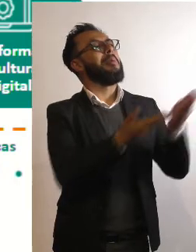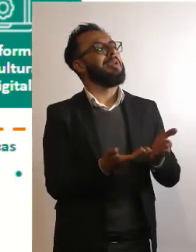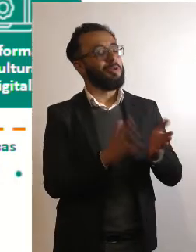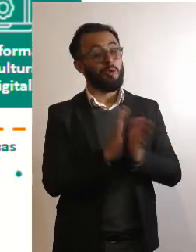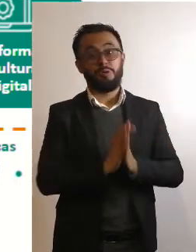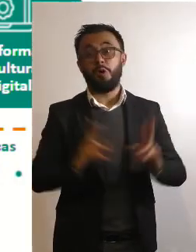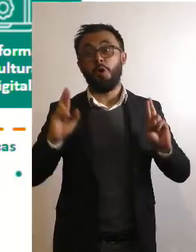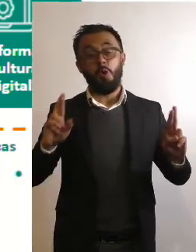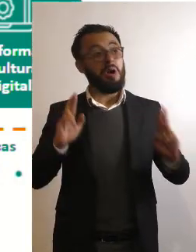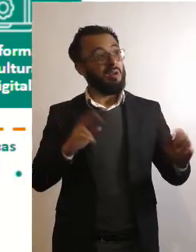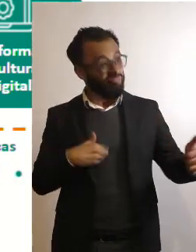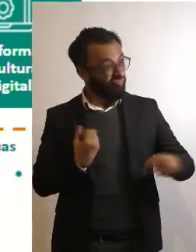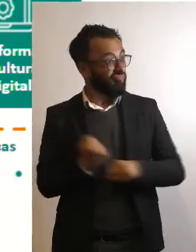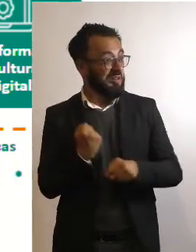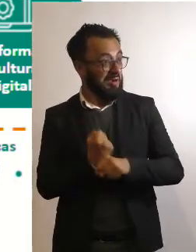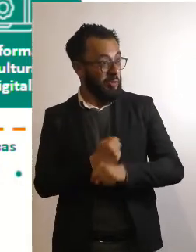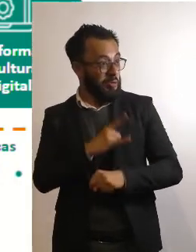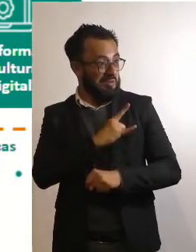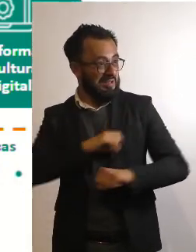que seguro será así.